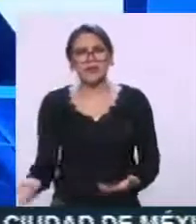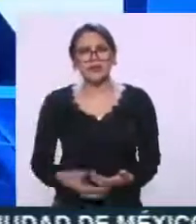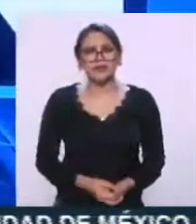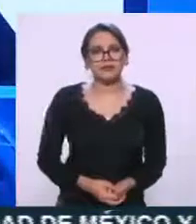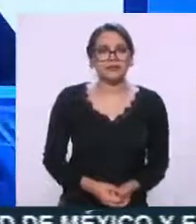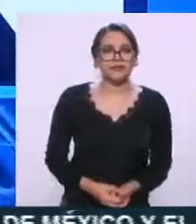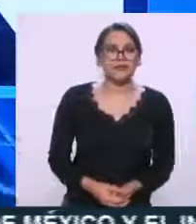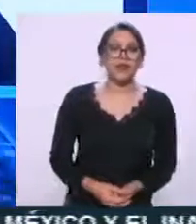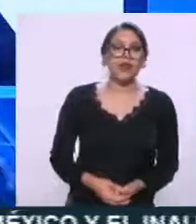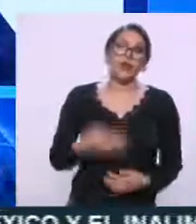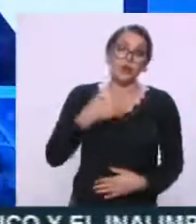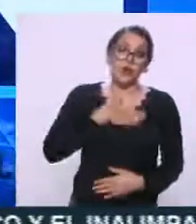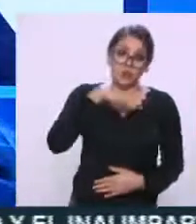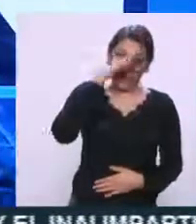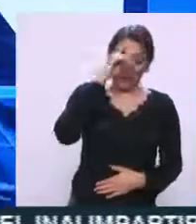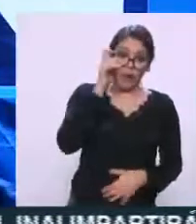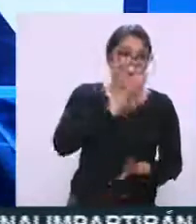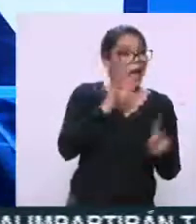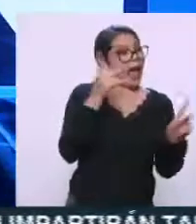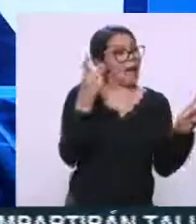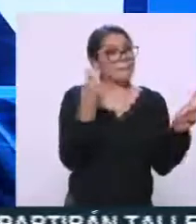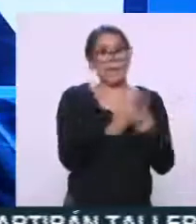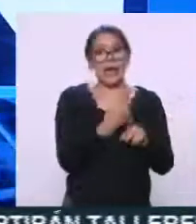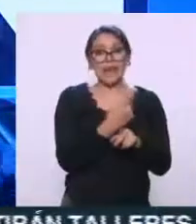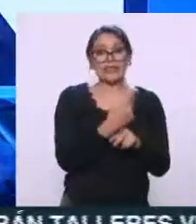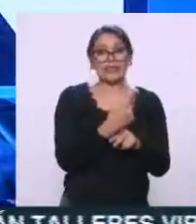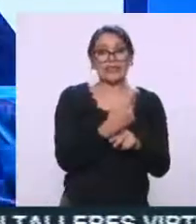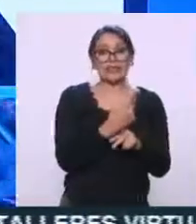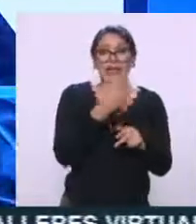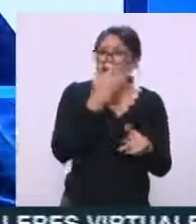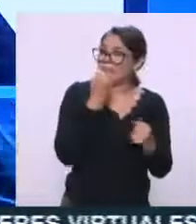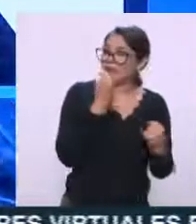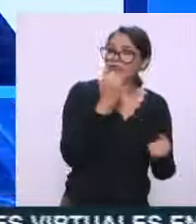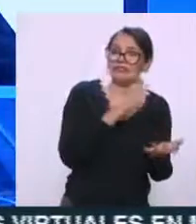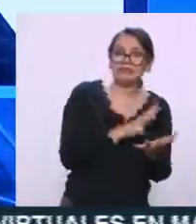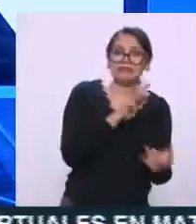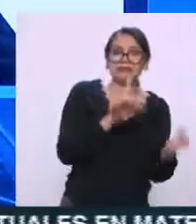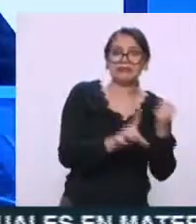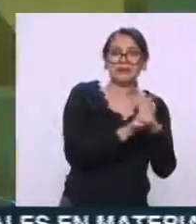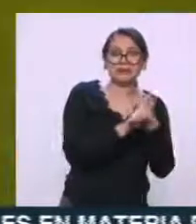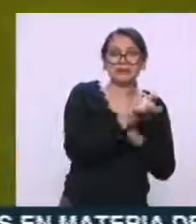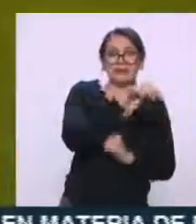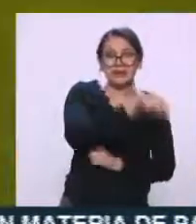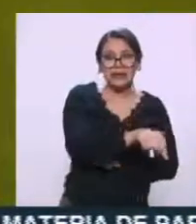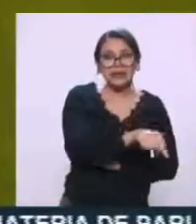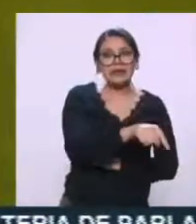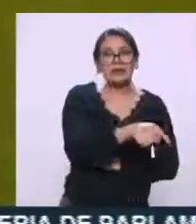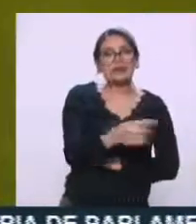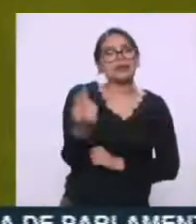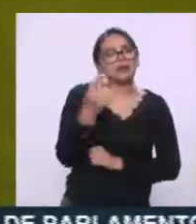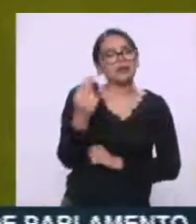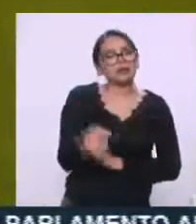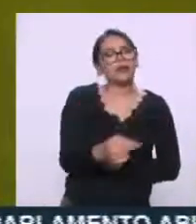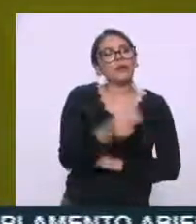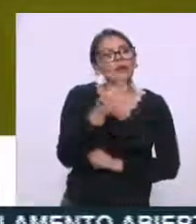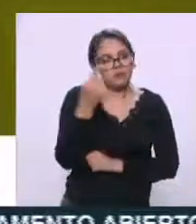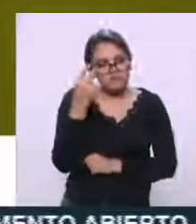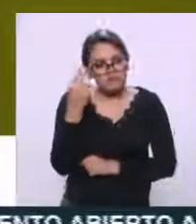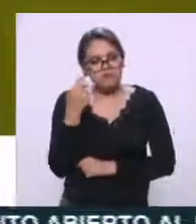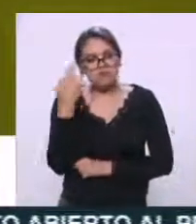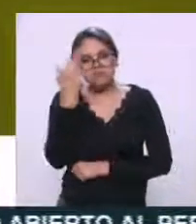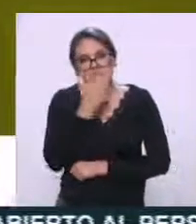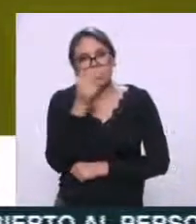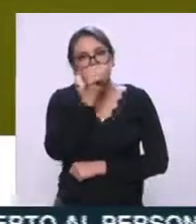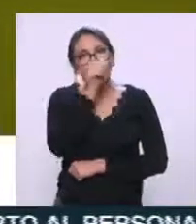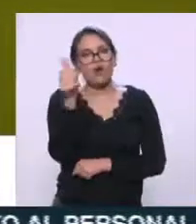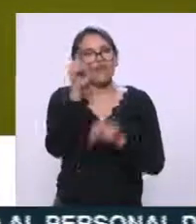vez que haya pasado la parte más álgida de la pandemia, vamos a tener que abordar cuestiones que